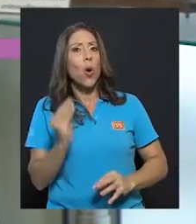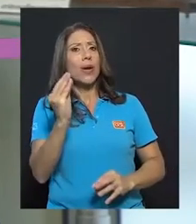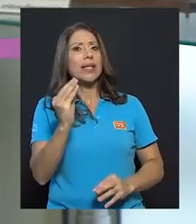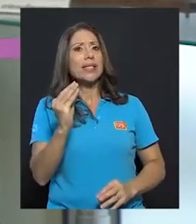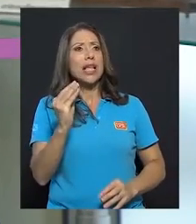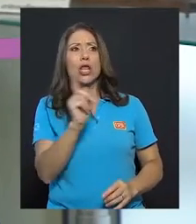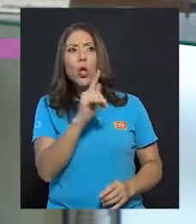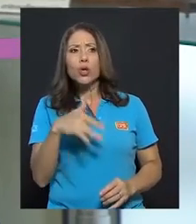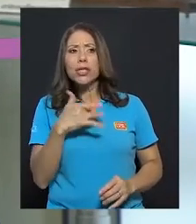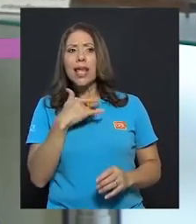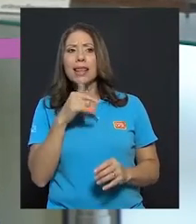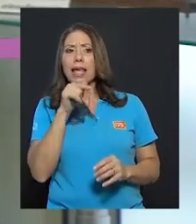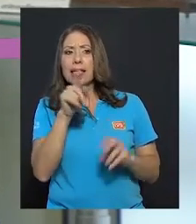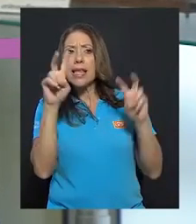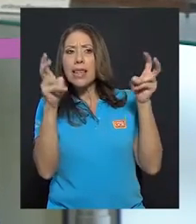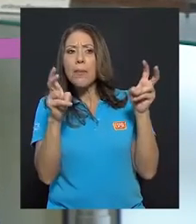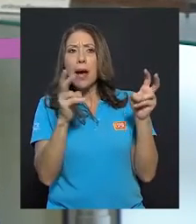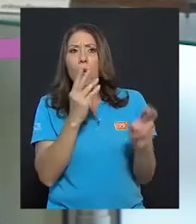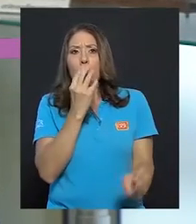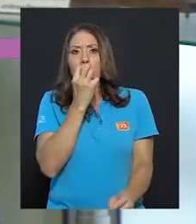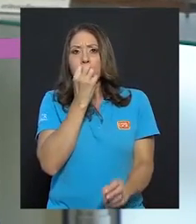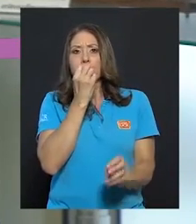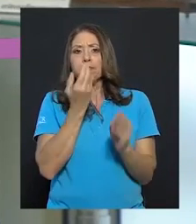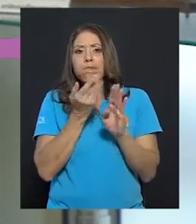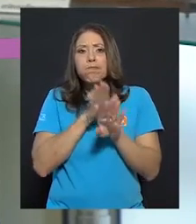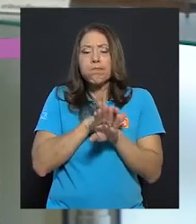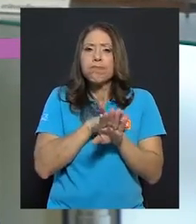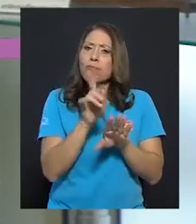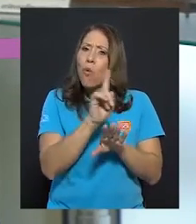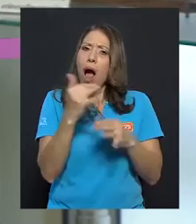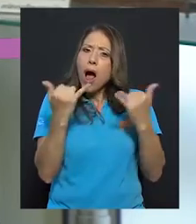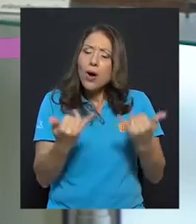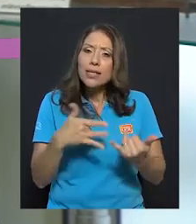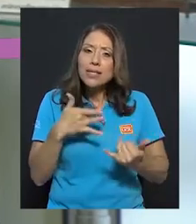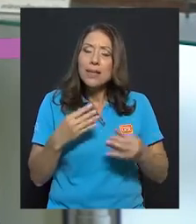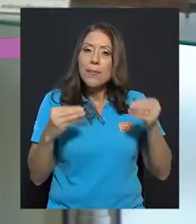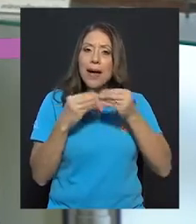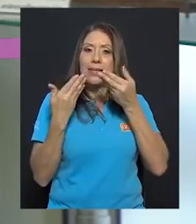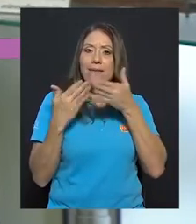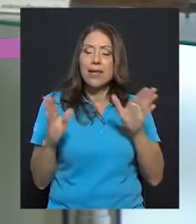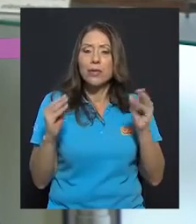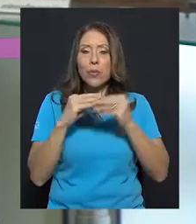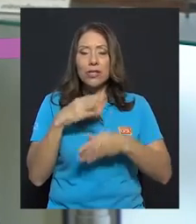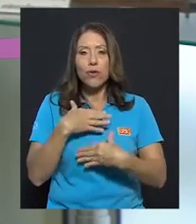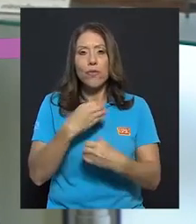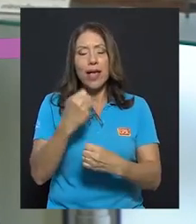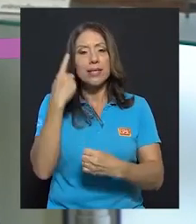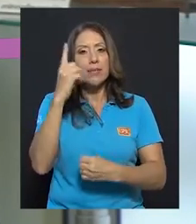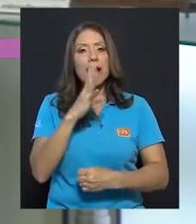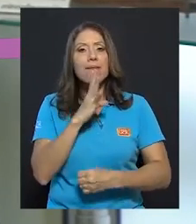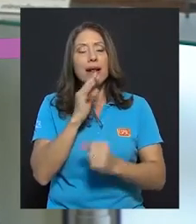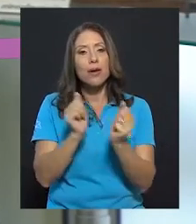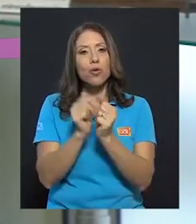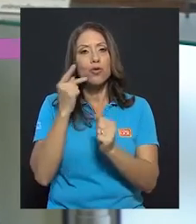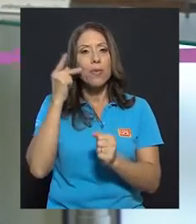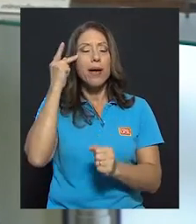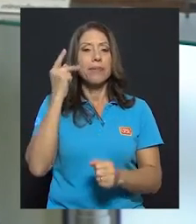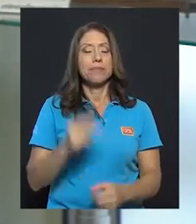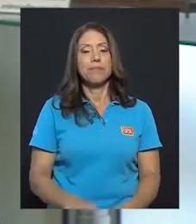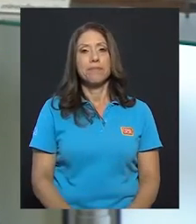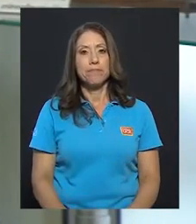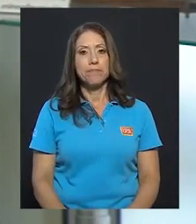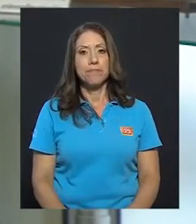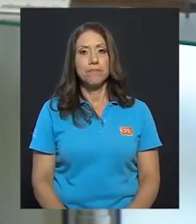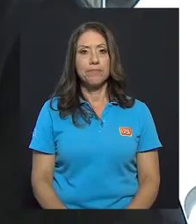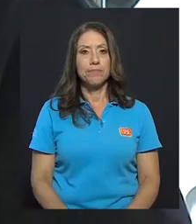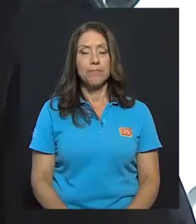que esto es un tema tabú y se sienten más abiertos y con mayor confianza para poder hablar de este tema con sus papás y